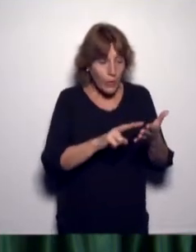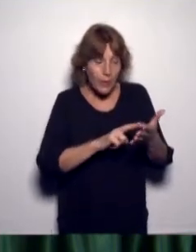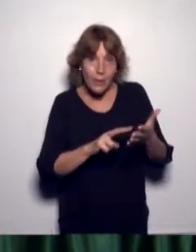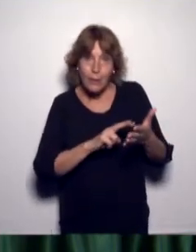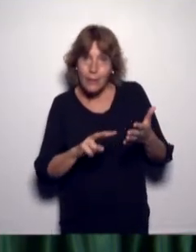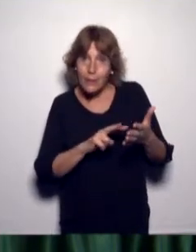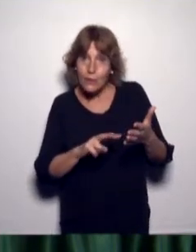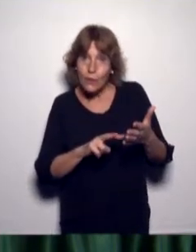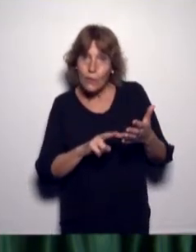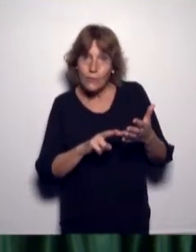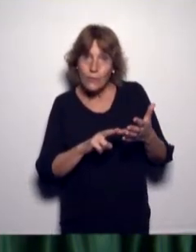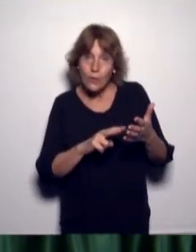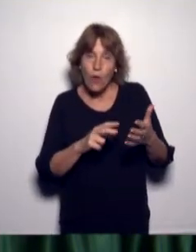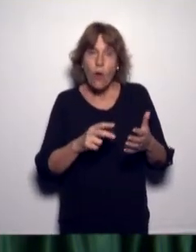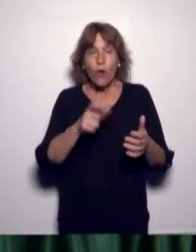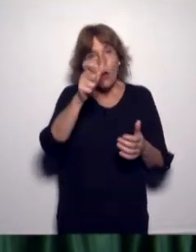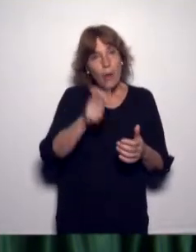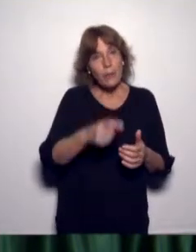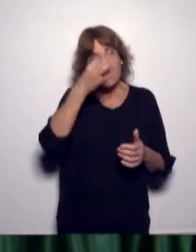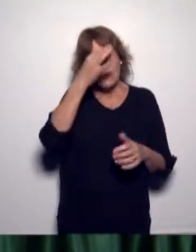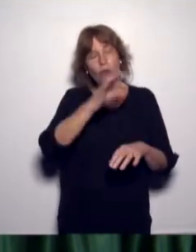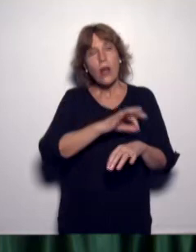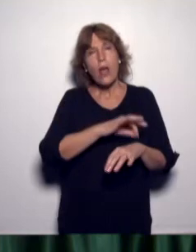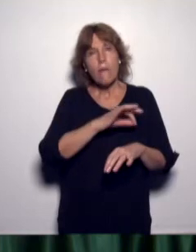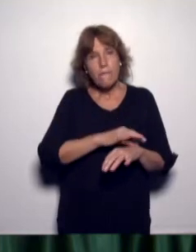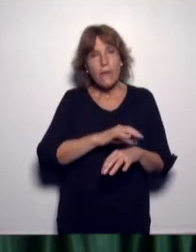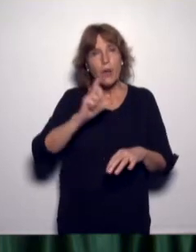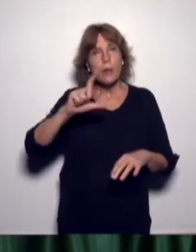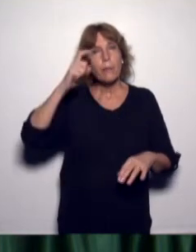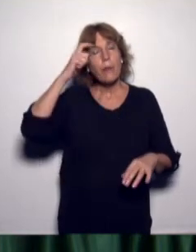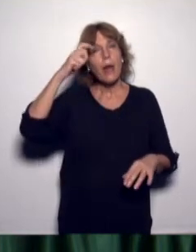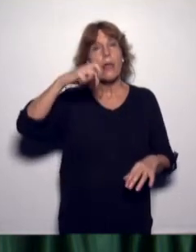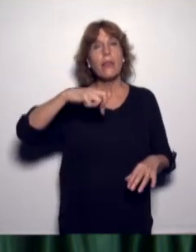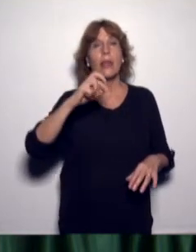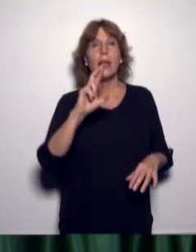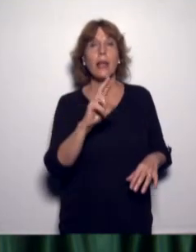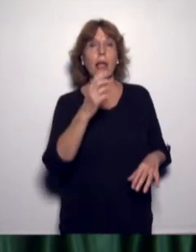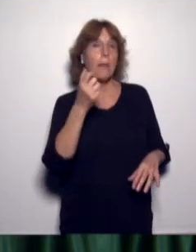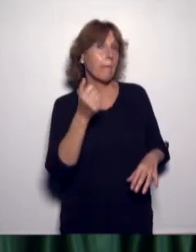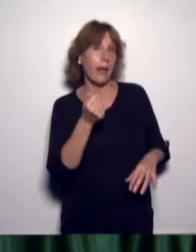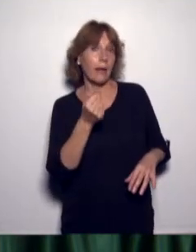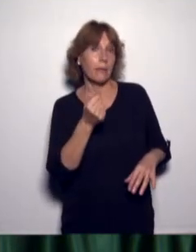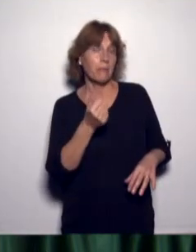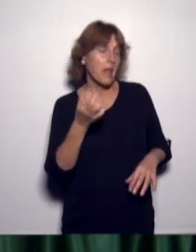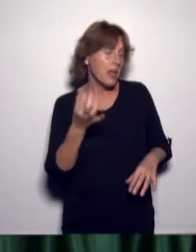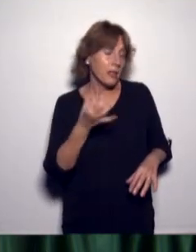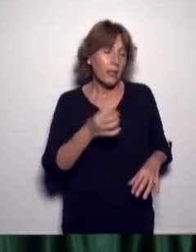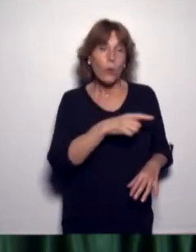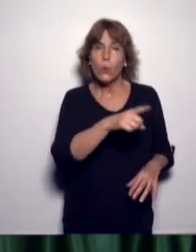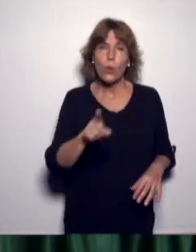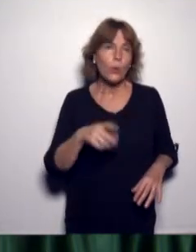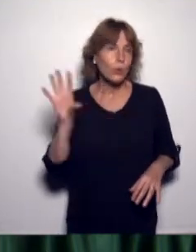leproso. Seguramente muchos de ustedes ya han escuchado tantas